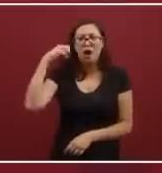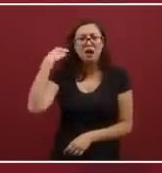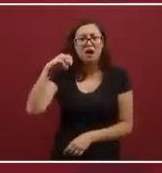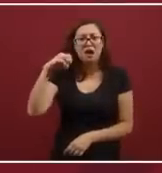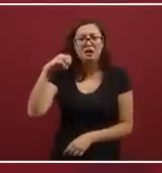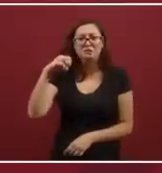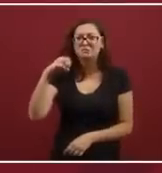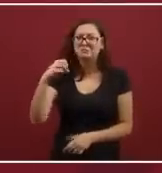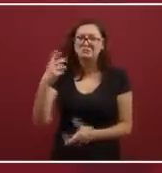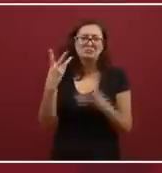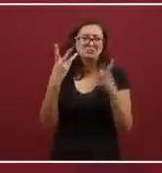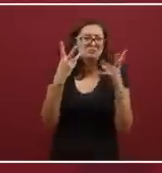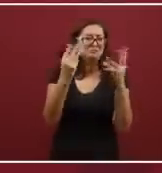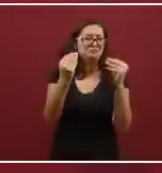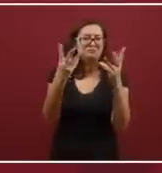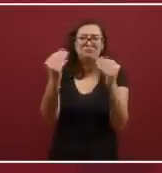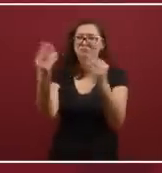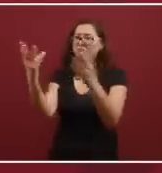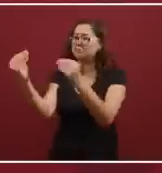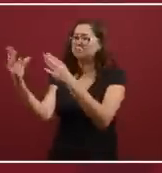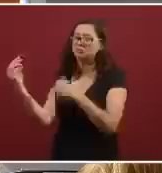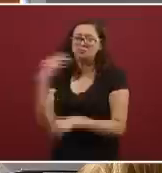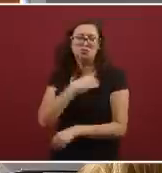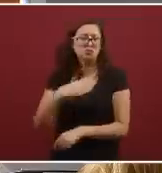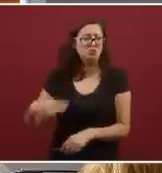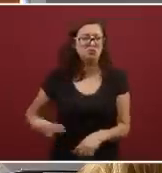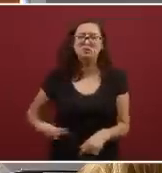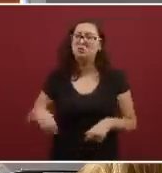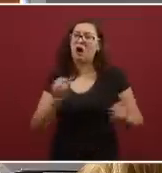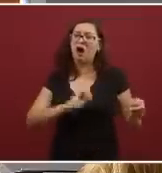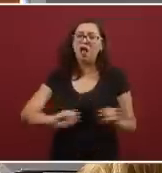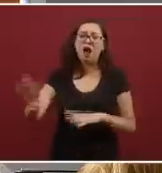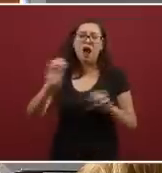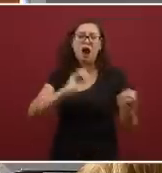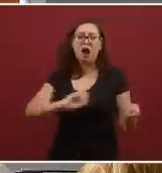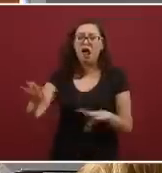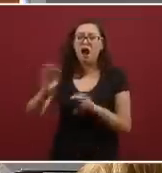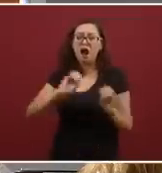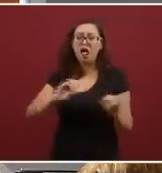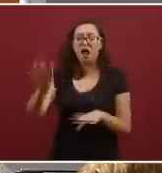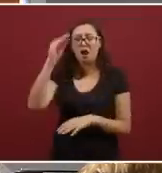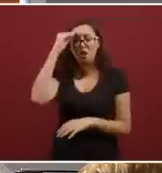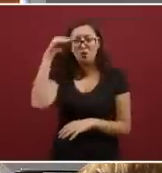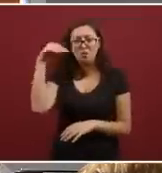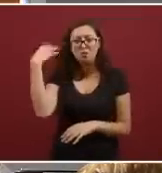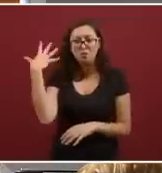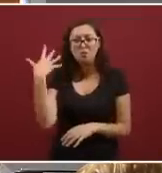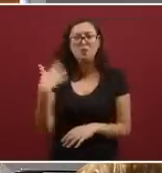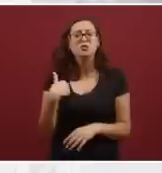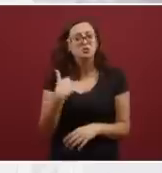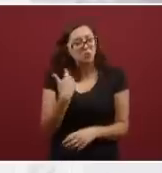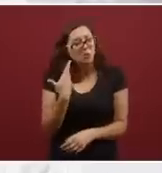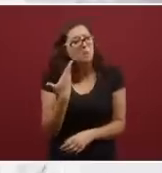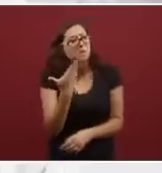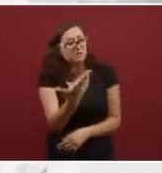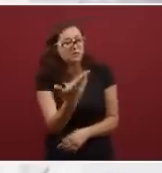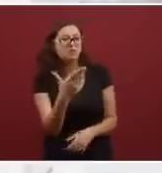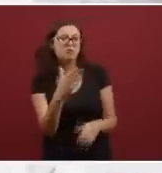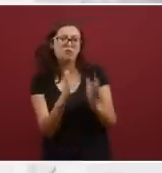nuestro gobierno. Señor presidente, al hacer uso de esta palabra pido también el apoyo para mis